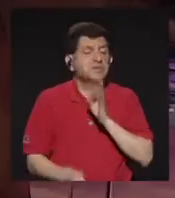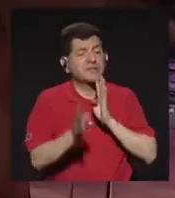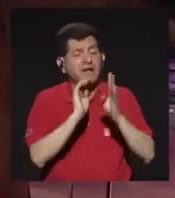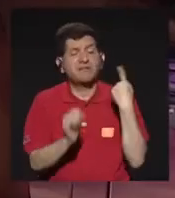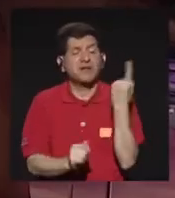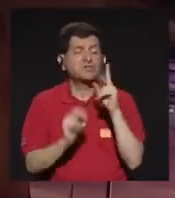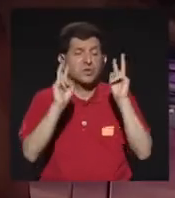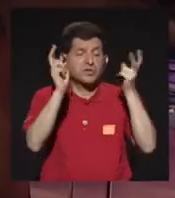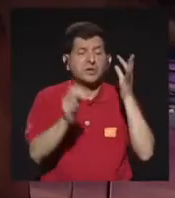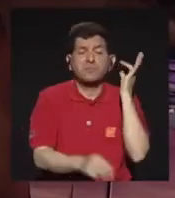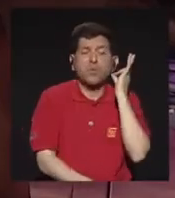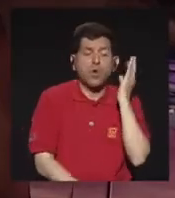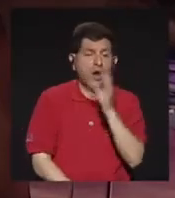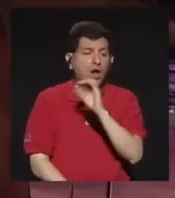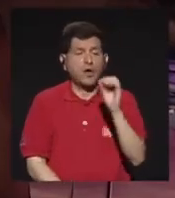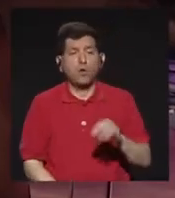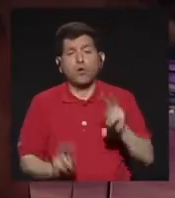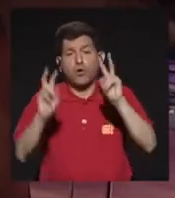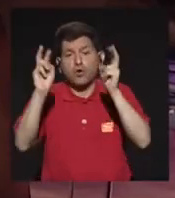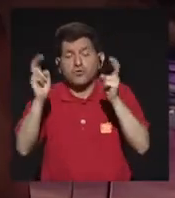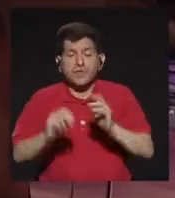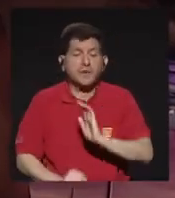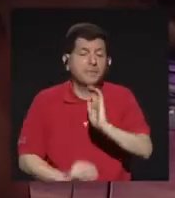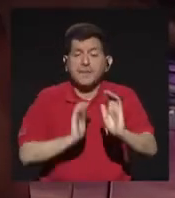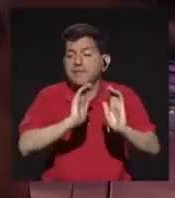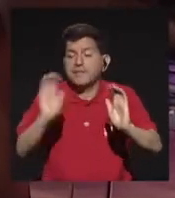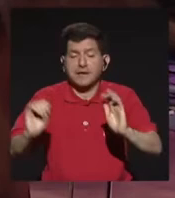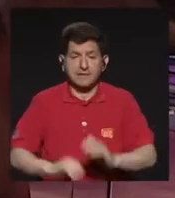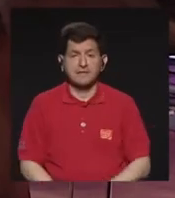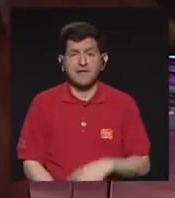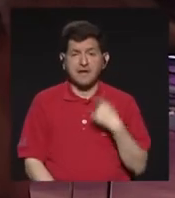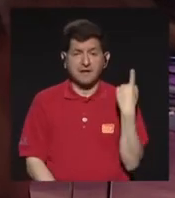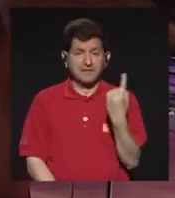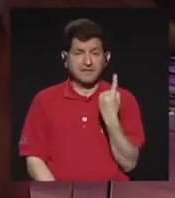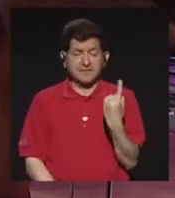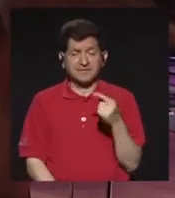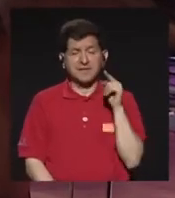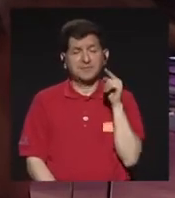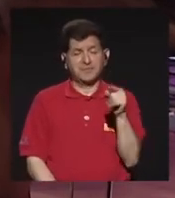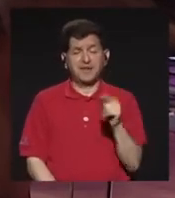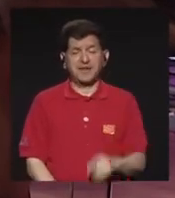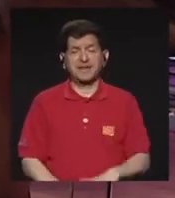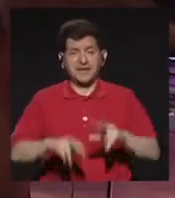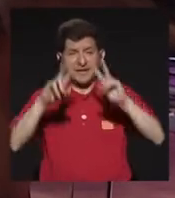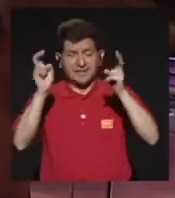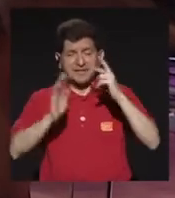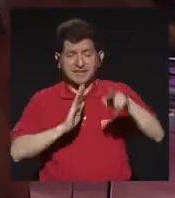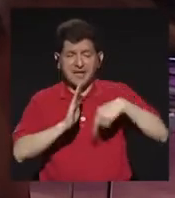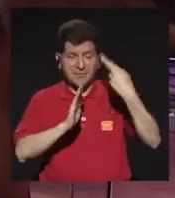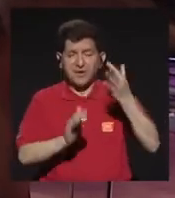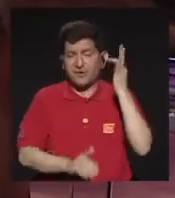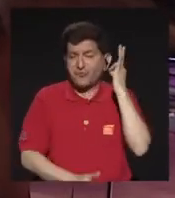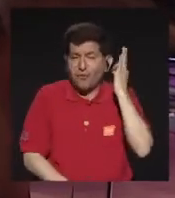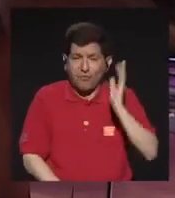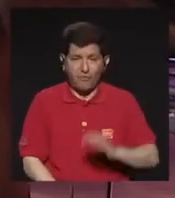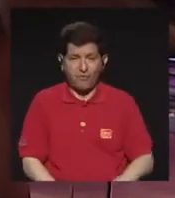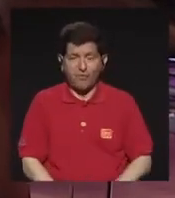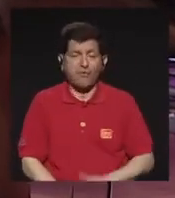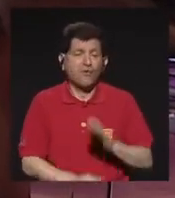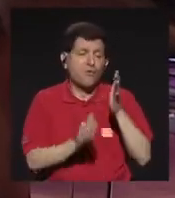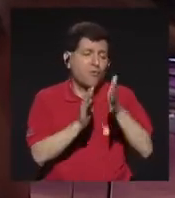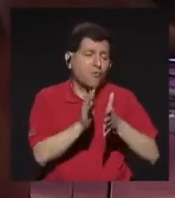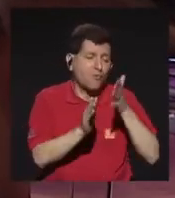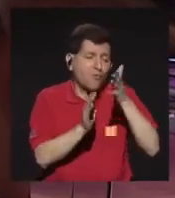solo el tema mujer o el tema solamente de niñez, que al final siempre sigue estando dentro de los temas de roles de las mujeres, el